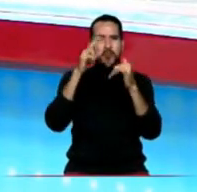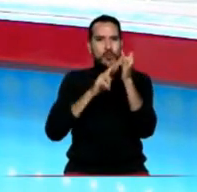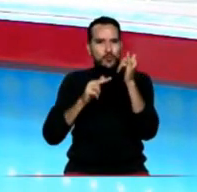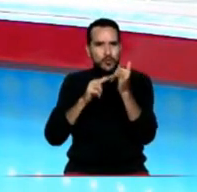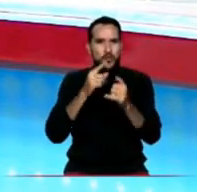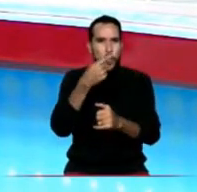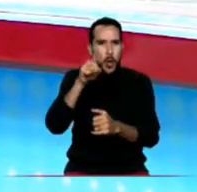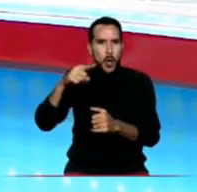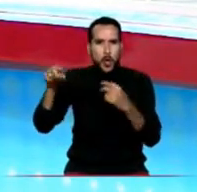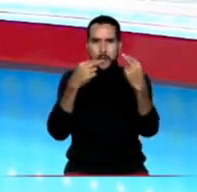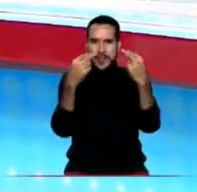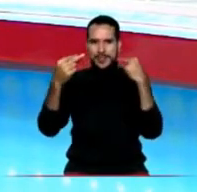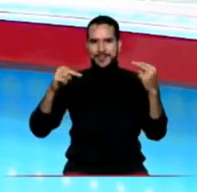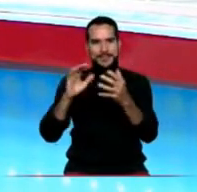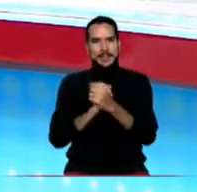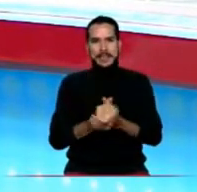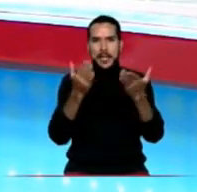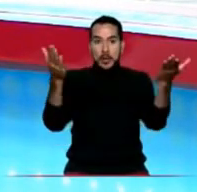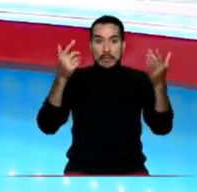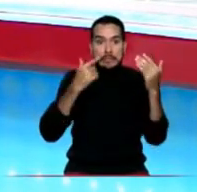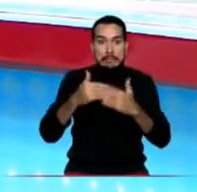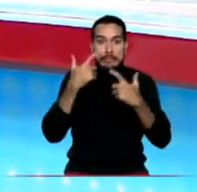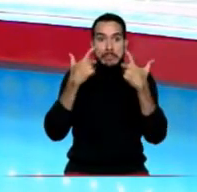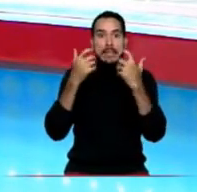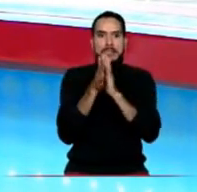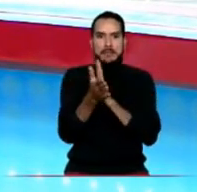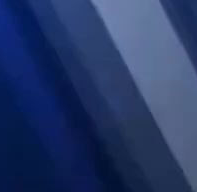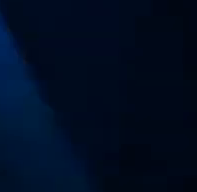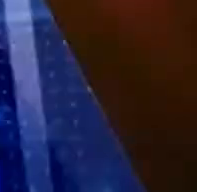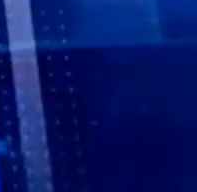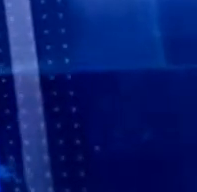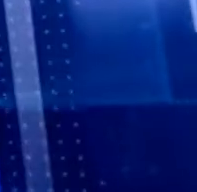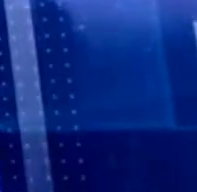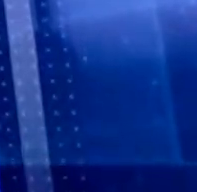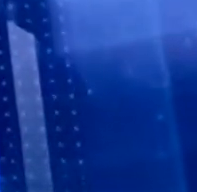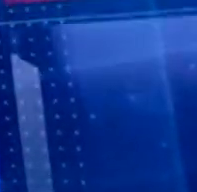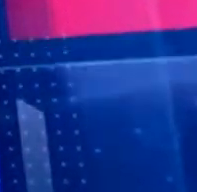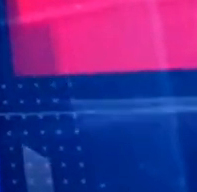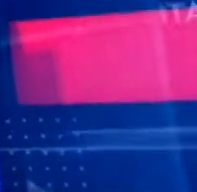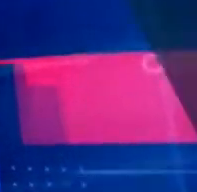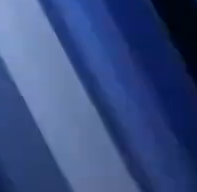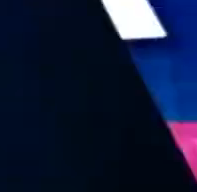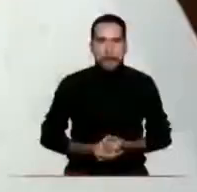y nuestros canales digitales. Empezamos con la primera del día.